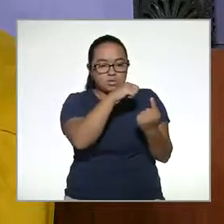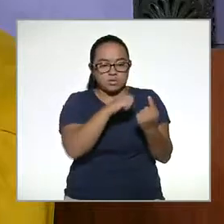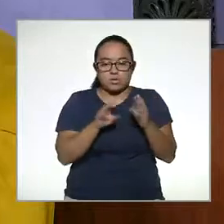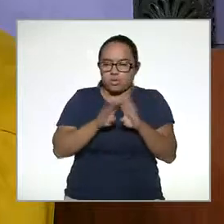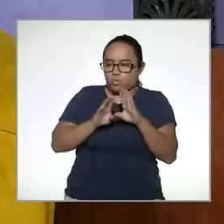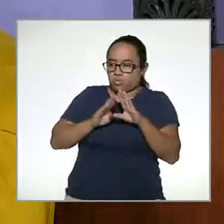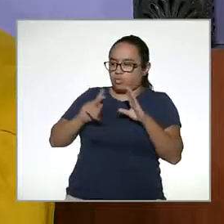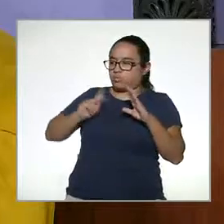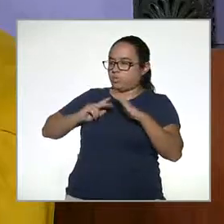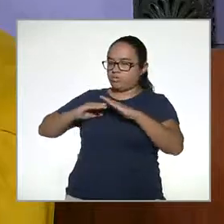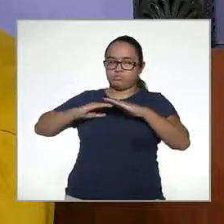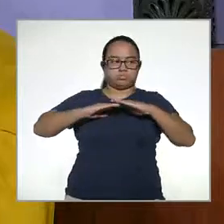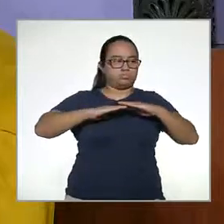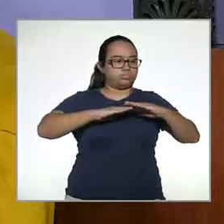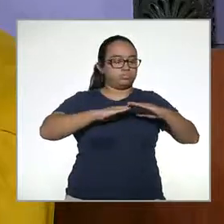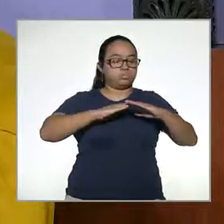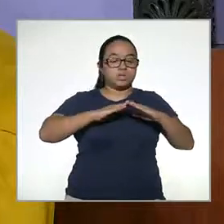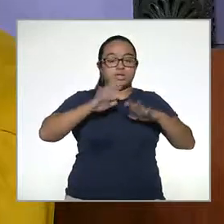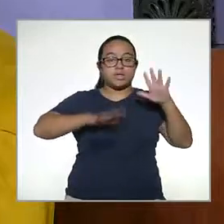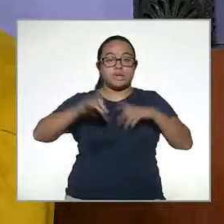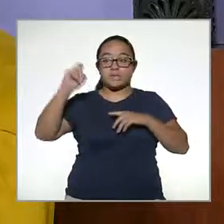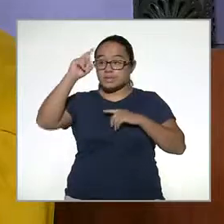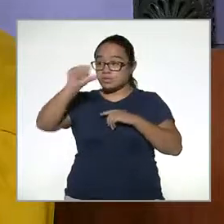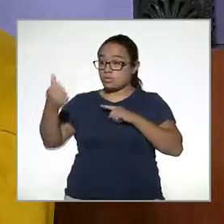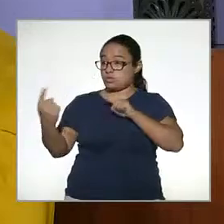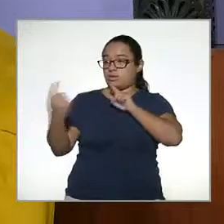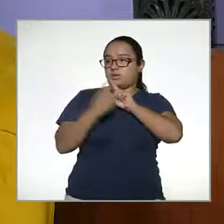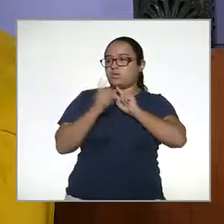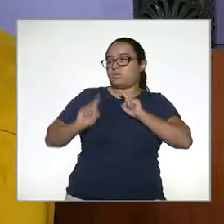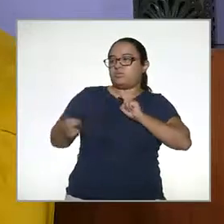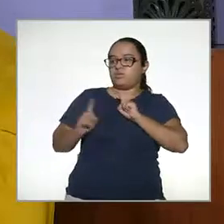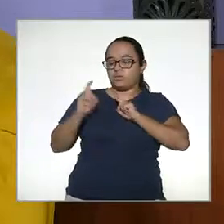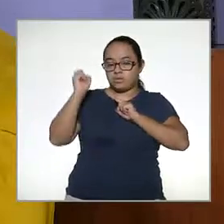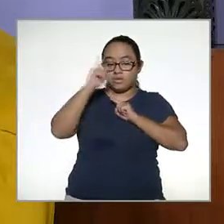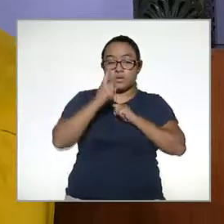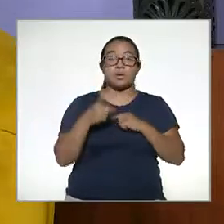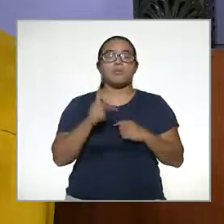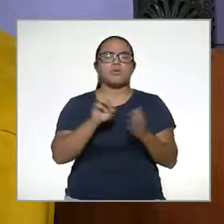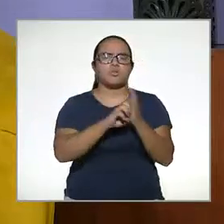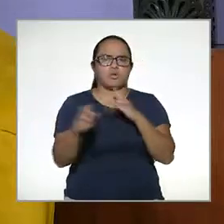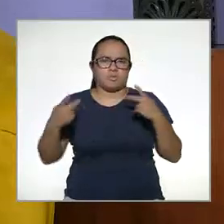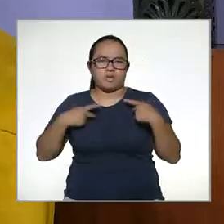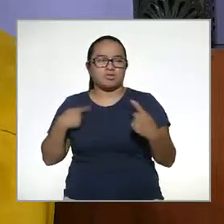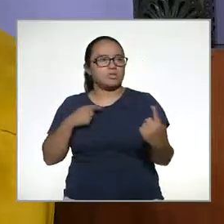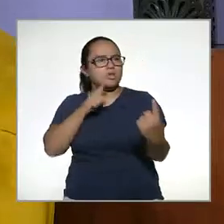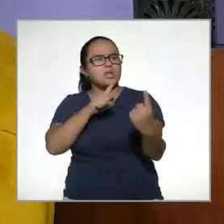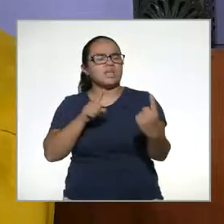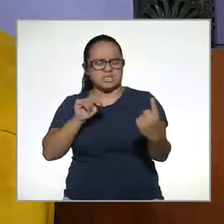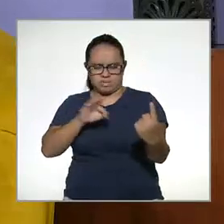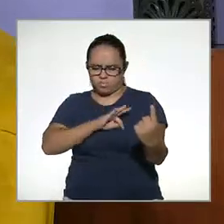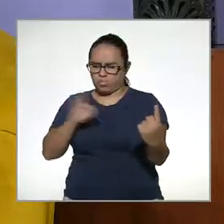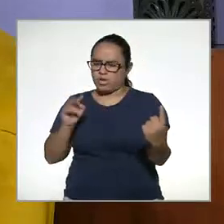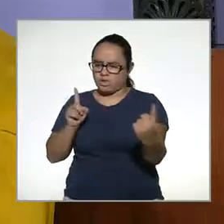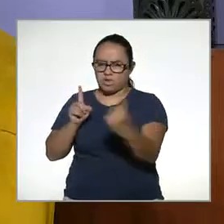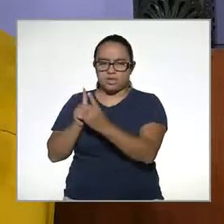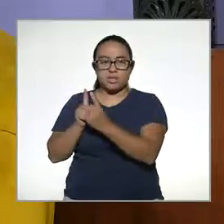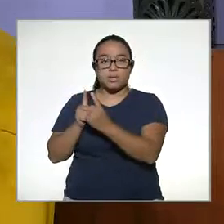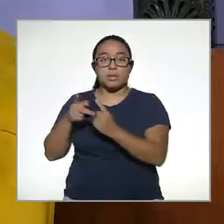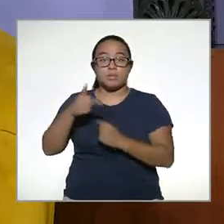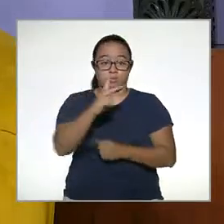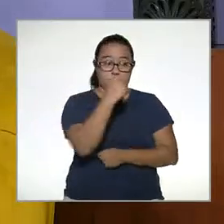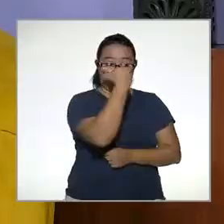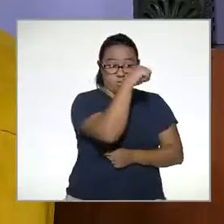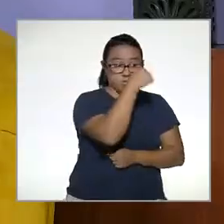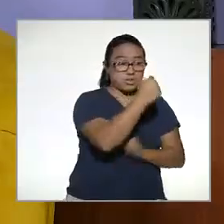difícilmente, que le dificulta mucho al otro entrar. El introvertido no es que no lo permita, sí puede permitir tolerarlo. El autista,